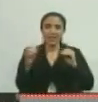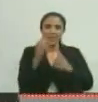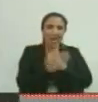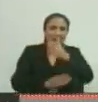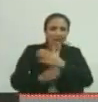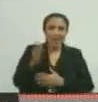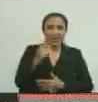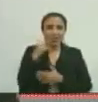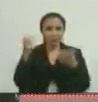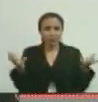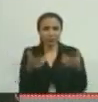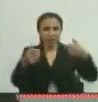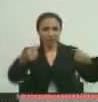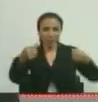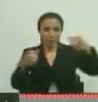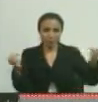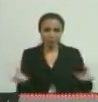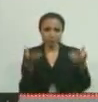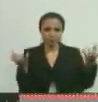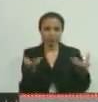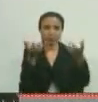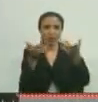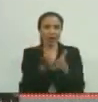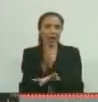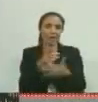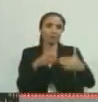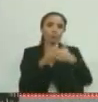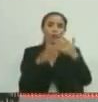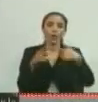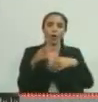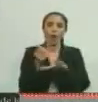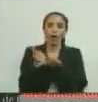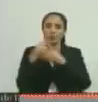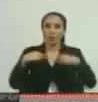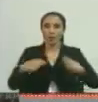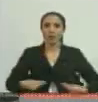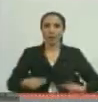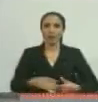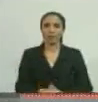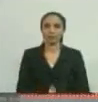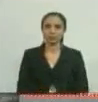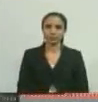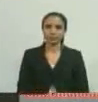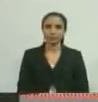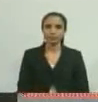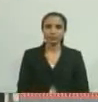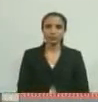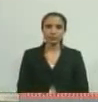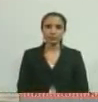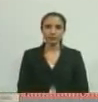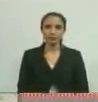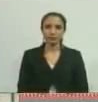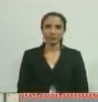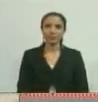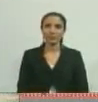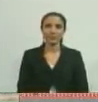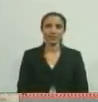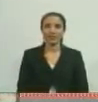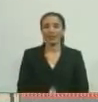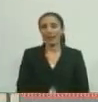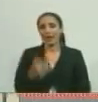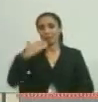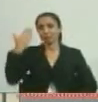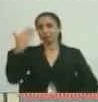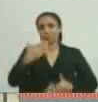y quema de camiones marcan intento de reparto de la ayuda humanitaria. ABC, contra el muro de la tiranía. Mira